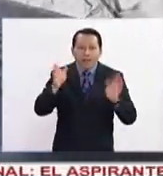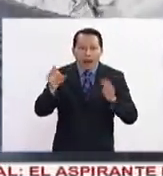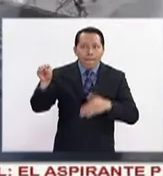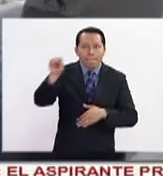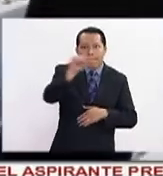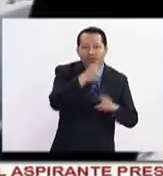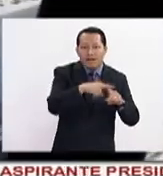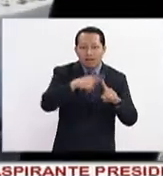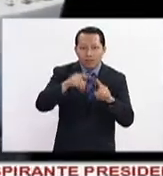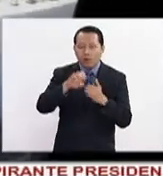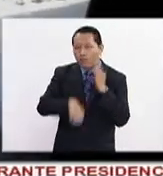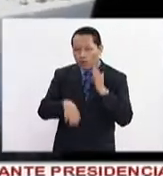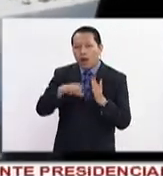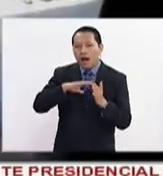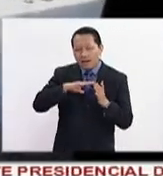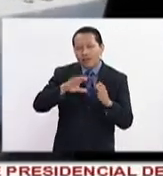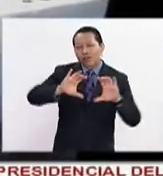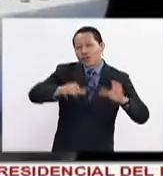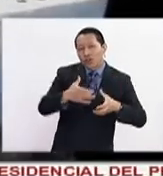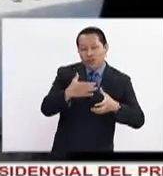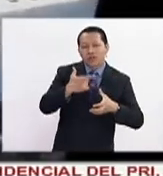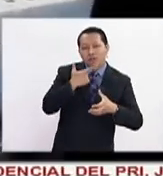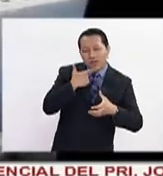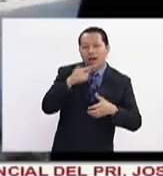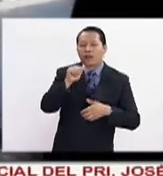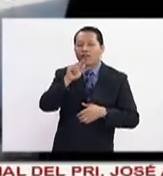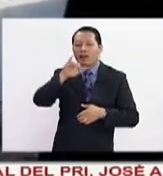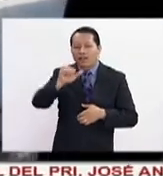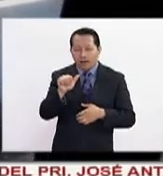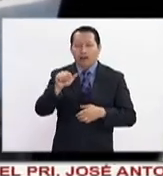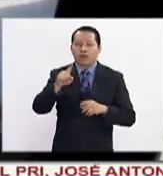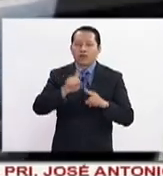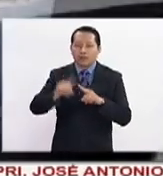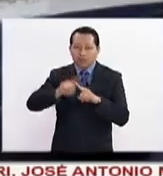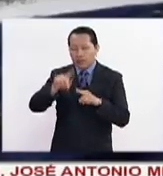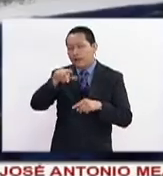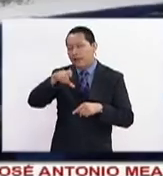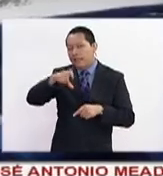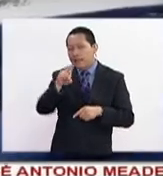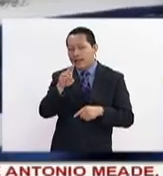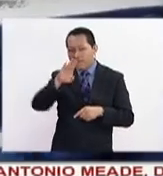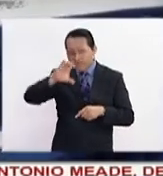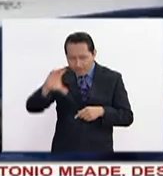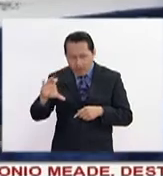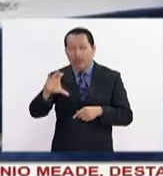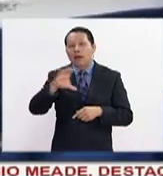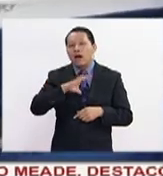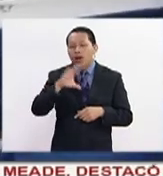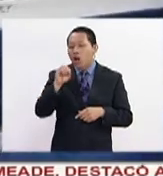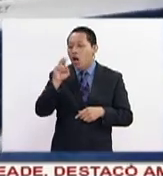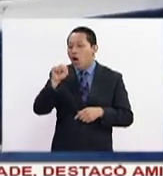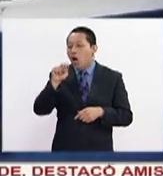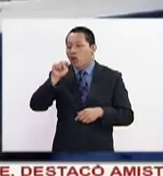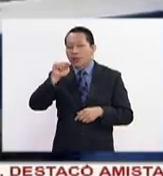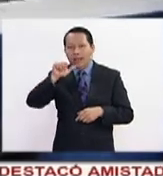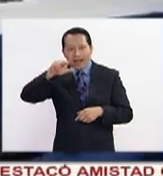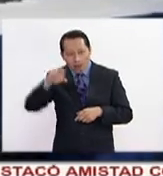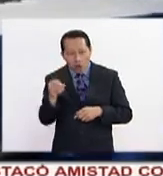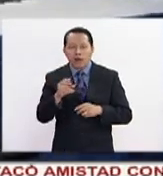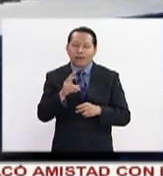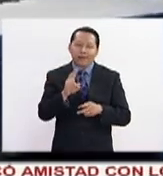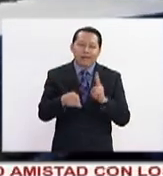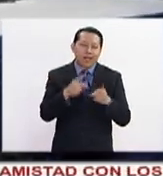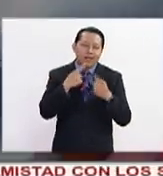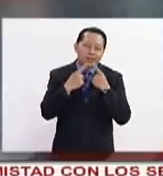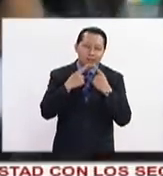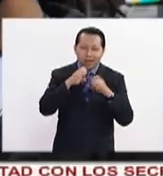Canadá como la Columbia Británica, Alberta, Saskatchewan, Quebec, Manitoba y Ontario, donde platicó con México al